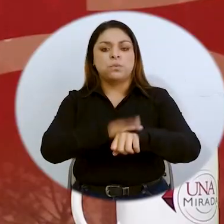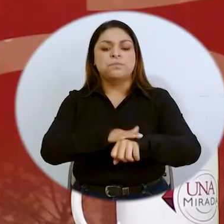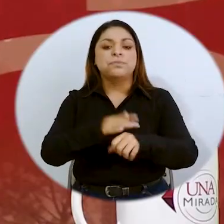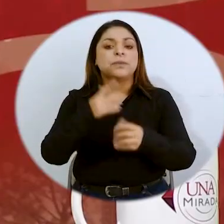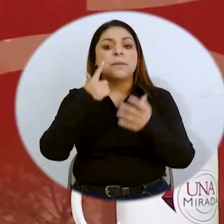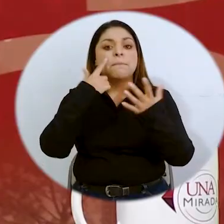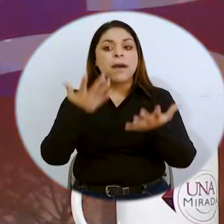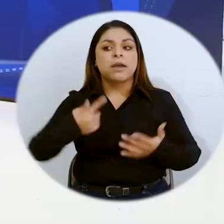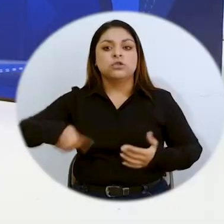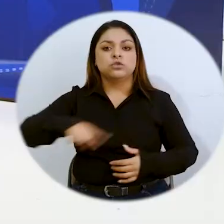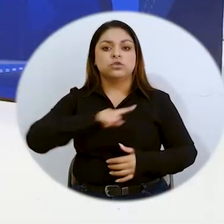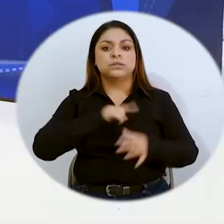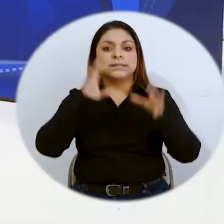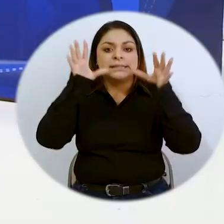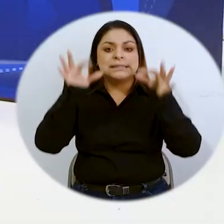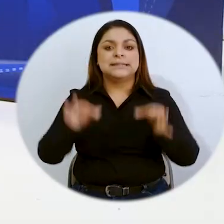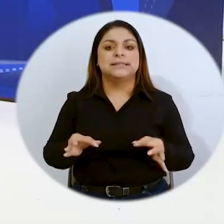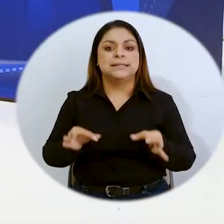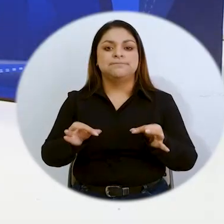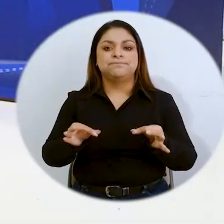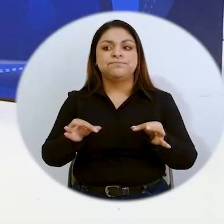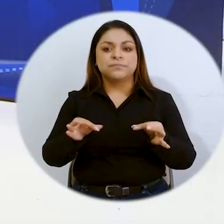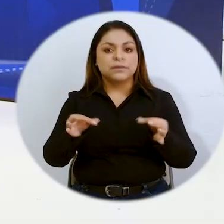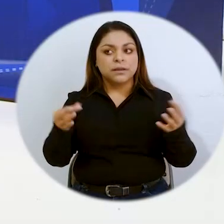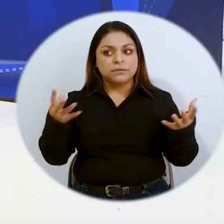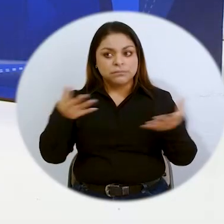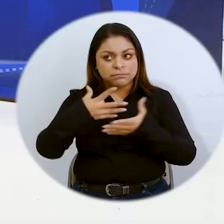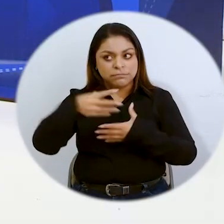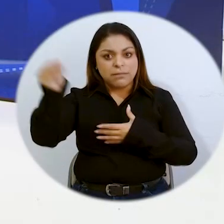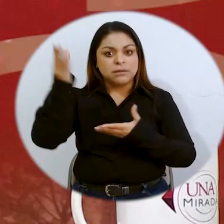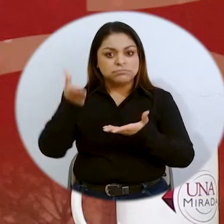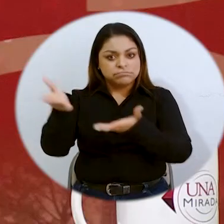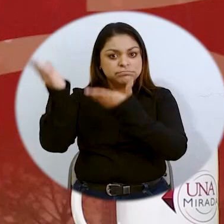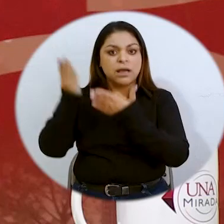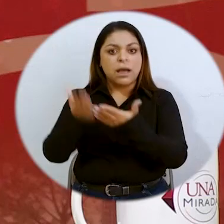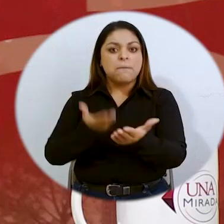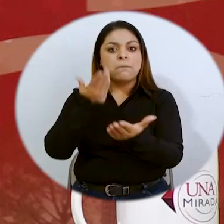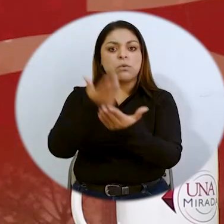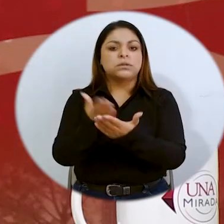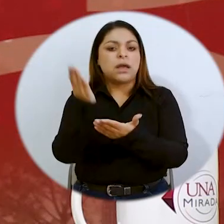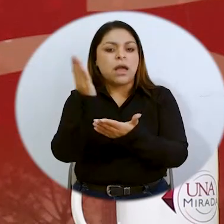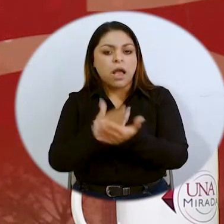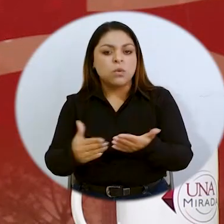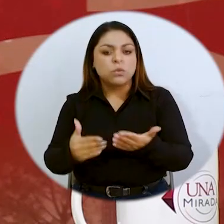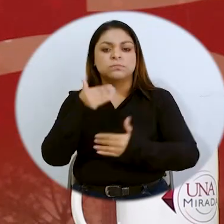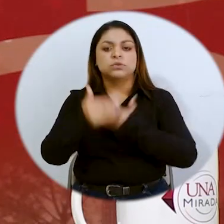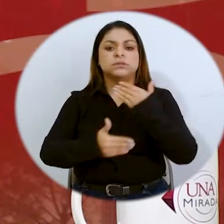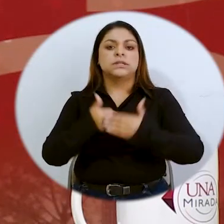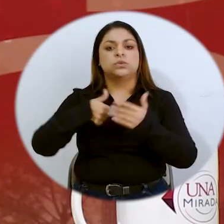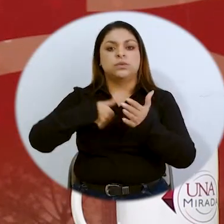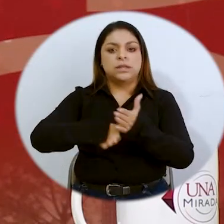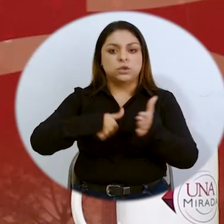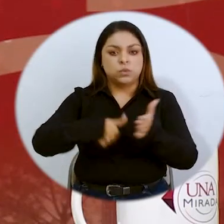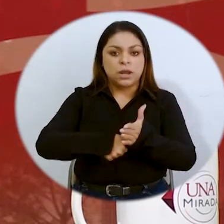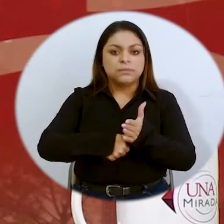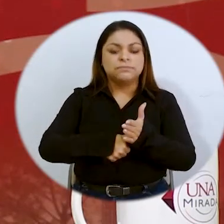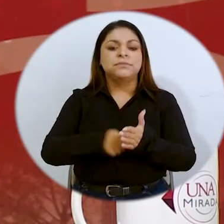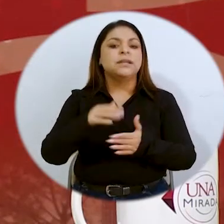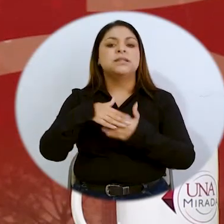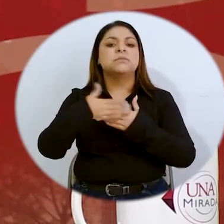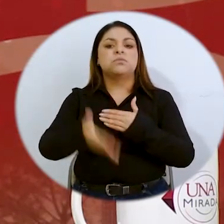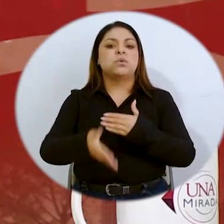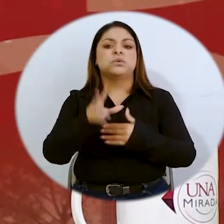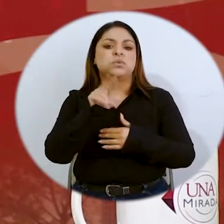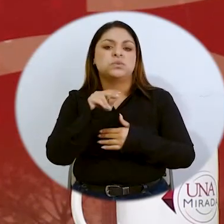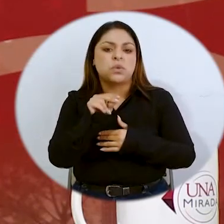todos tenemos que decidir, ¿verdad? Y salir y aportar un poco sobre el proceso electoral y lo que viene, ¿verdad? Y que después no